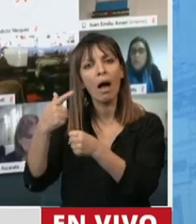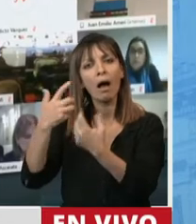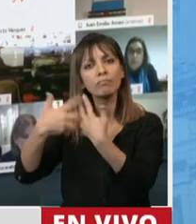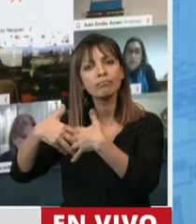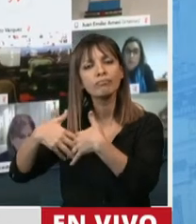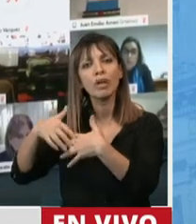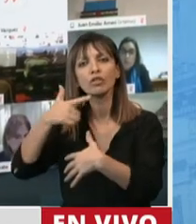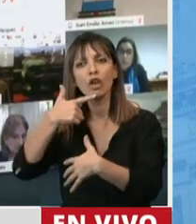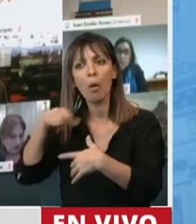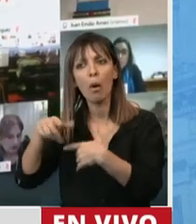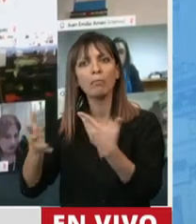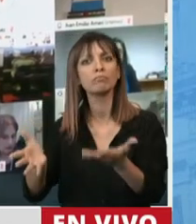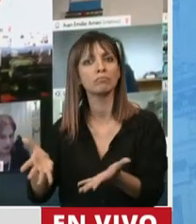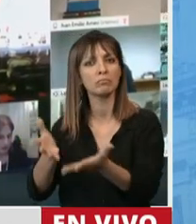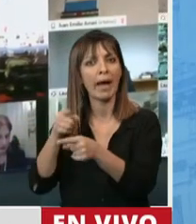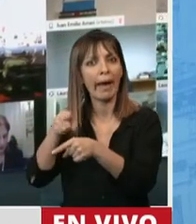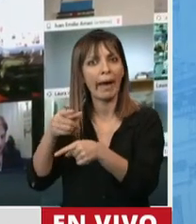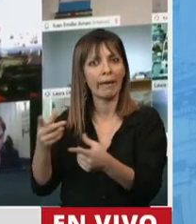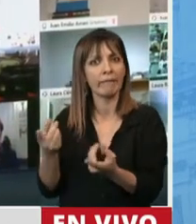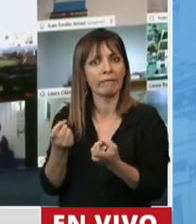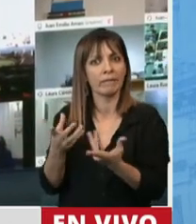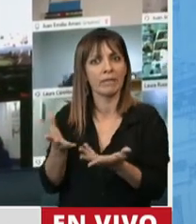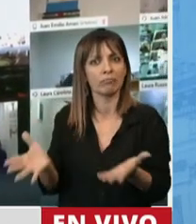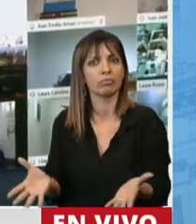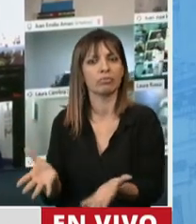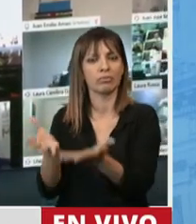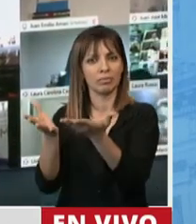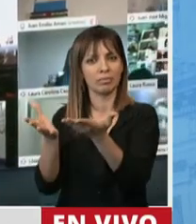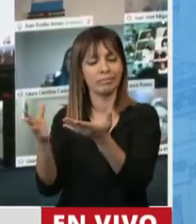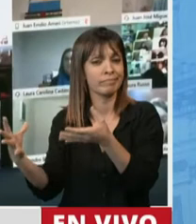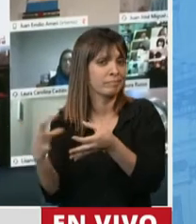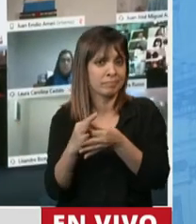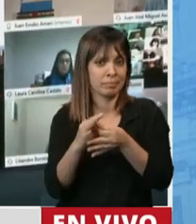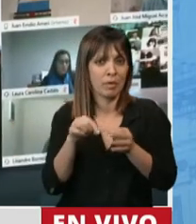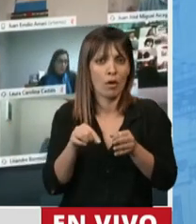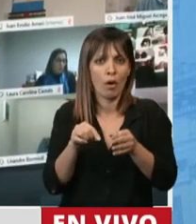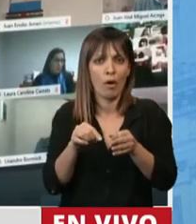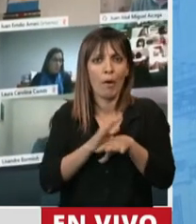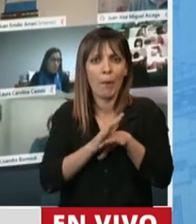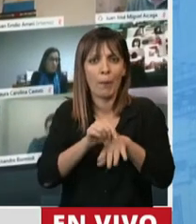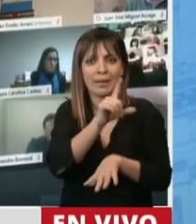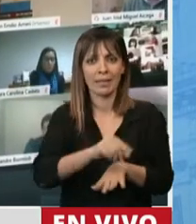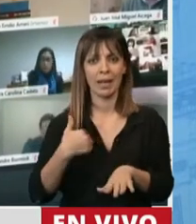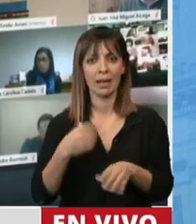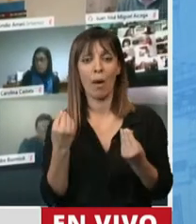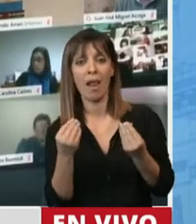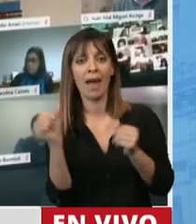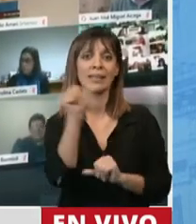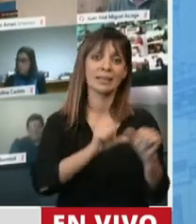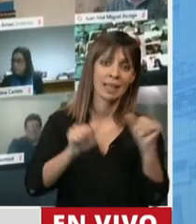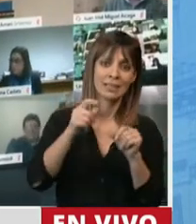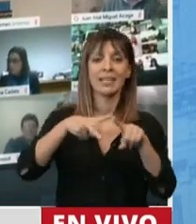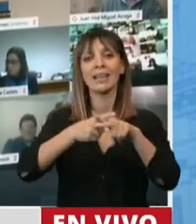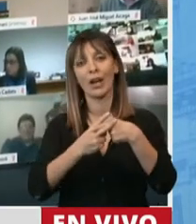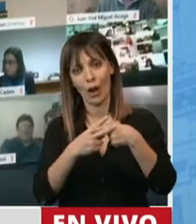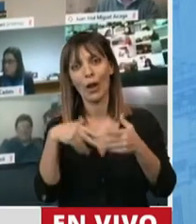aristas en las cuales tenía que apostar la Argentina, que estaba vinculada con nuestras raíces, que tienen que ver ni más ni menos que con la ciencia, con la